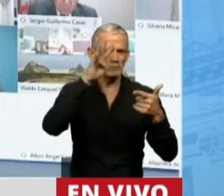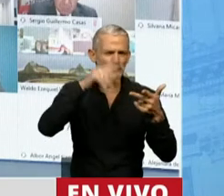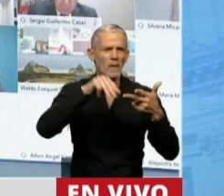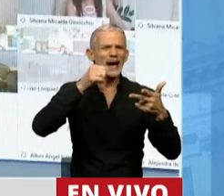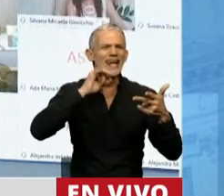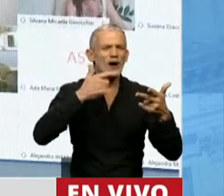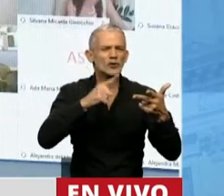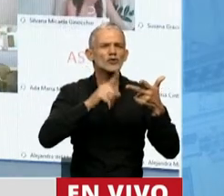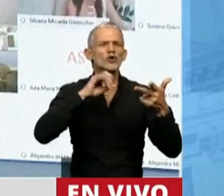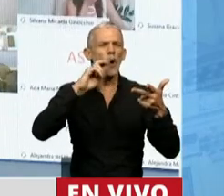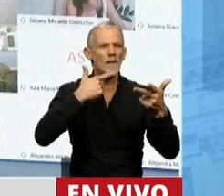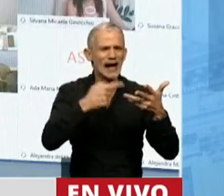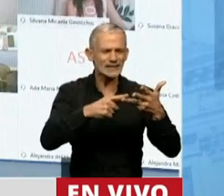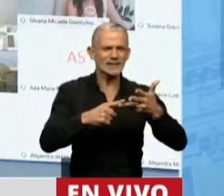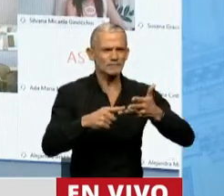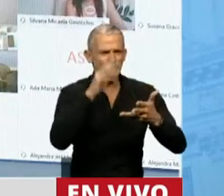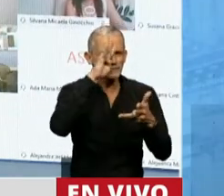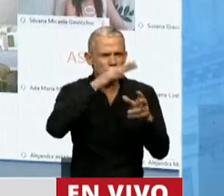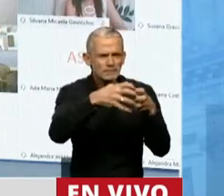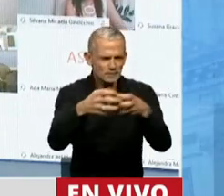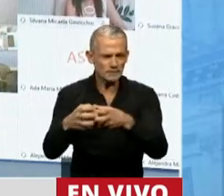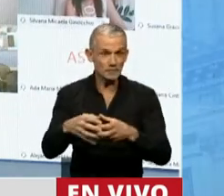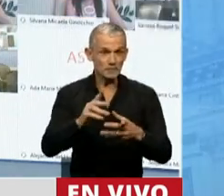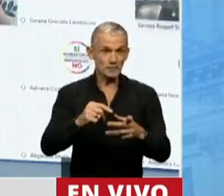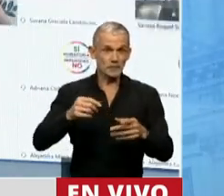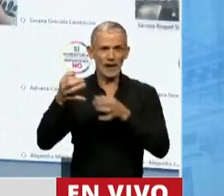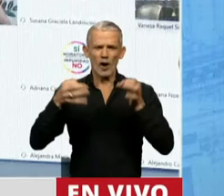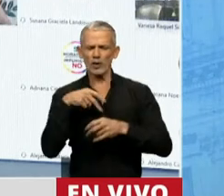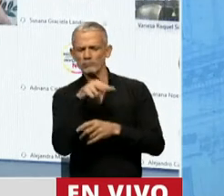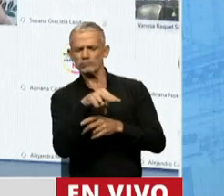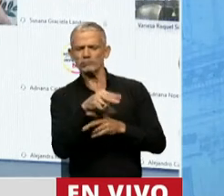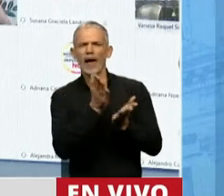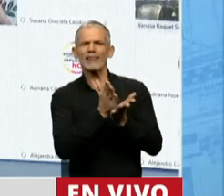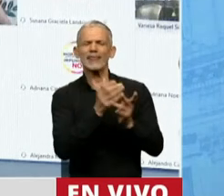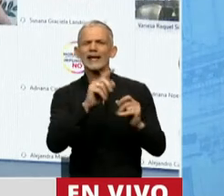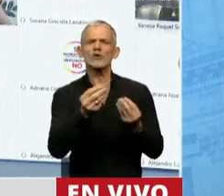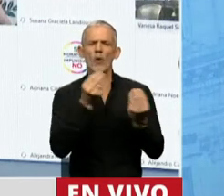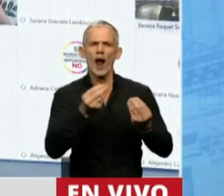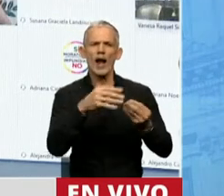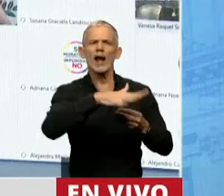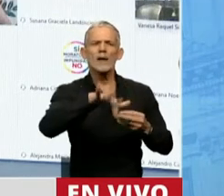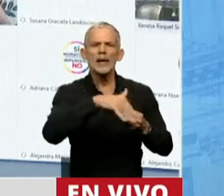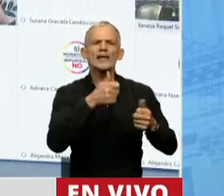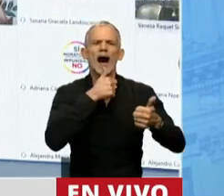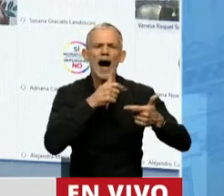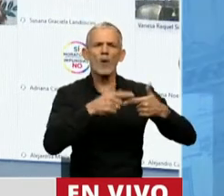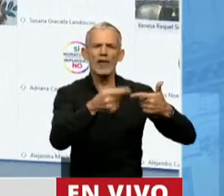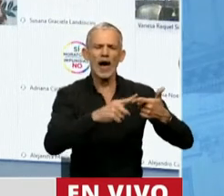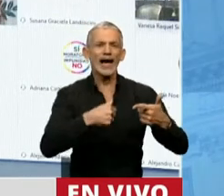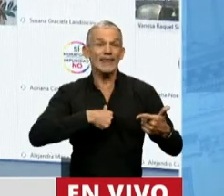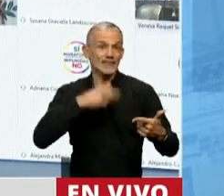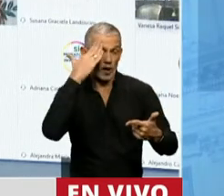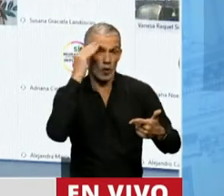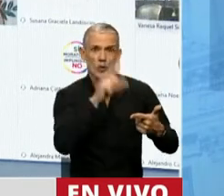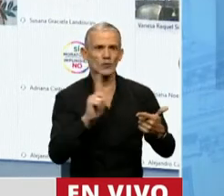matacos, tobas. Y allí la Corte analizó los derechos a un ambiente sano, a la alimentación adecuada, al agua y a la identidad